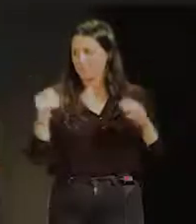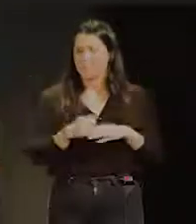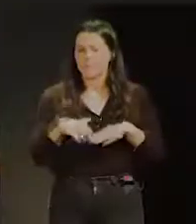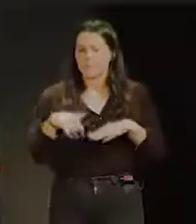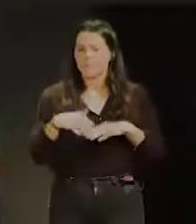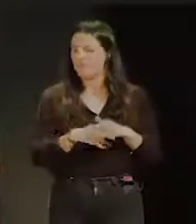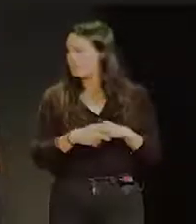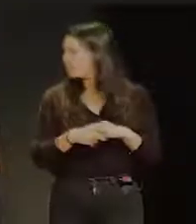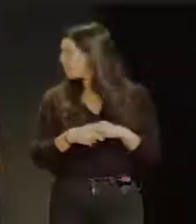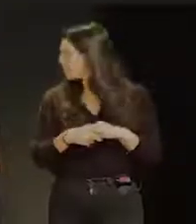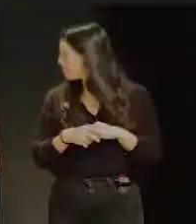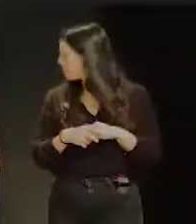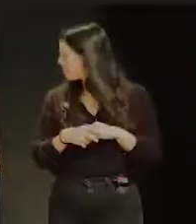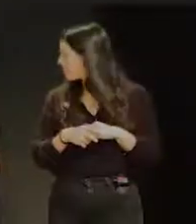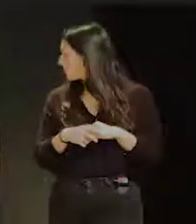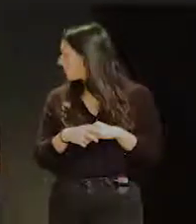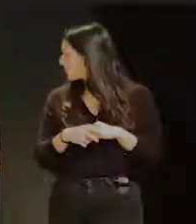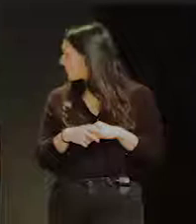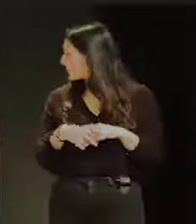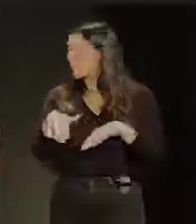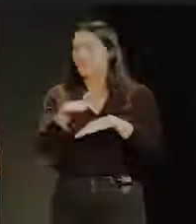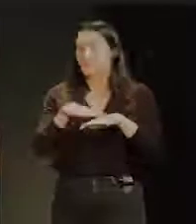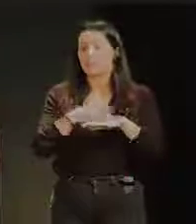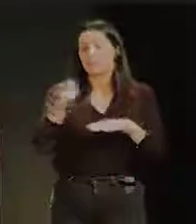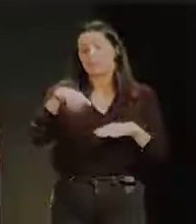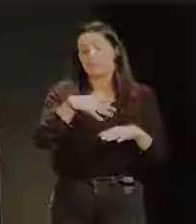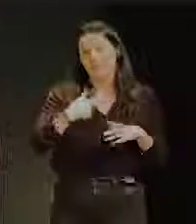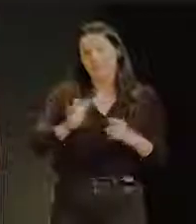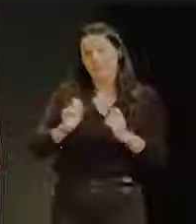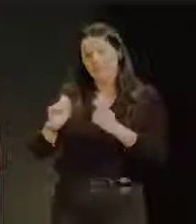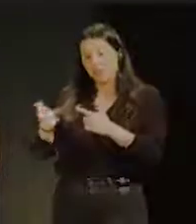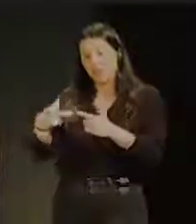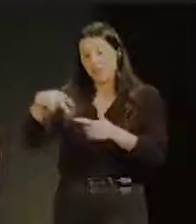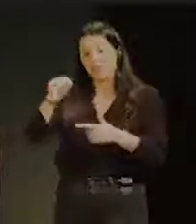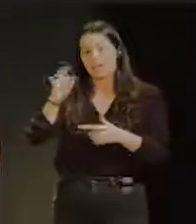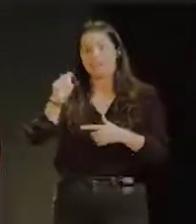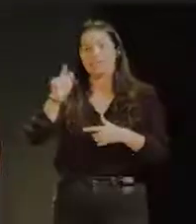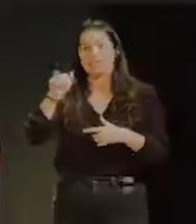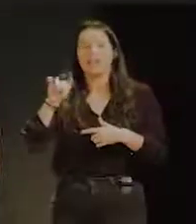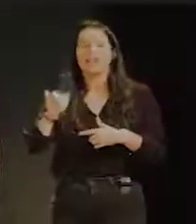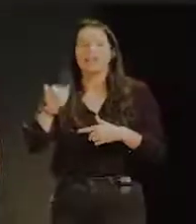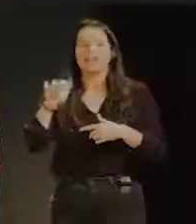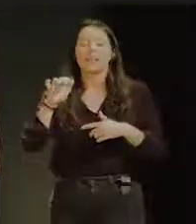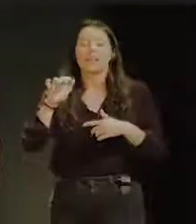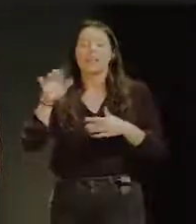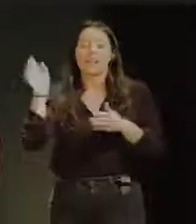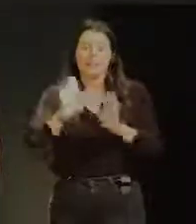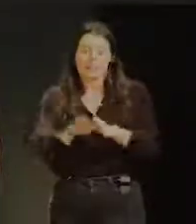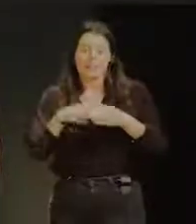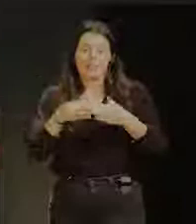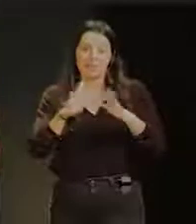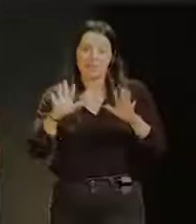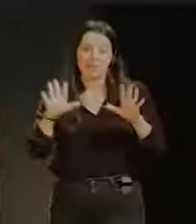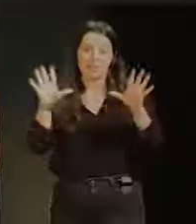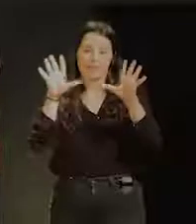Perdonad, y se me olvidaba. Quiero dar también a Natalie el libro de el décimo aniversario de las